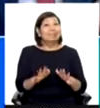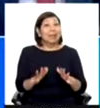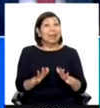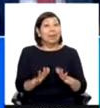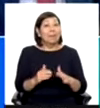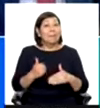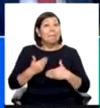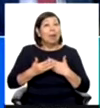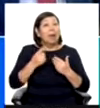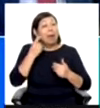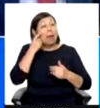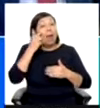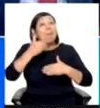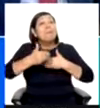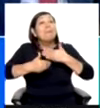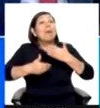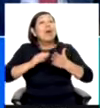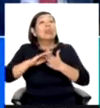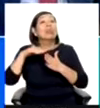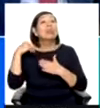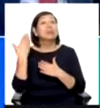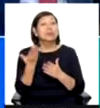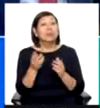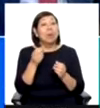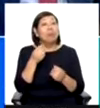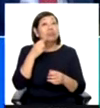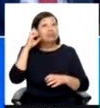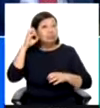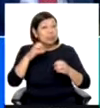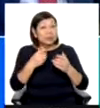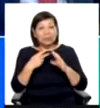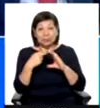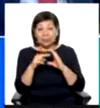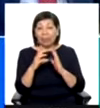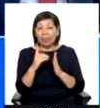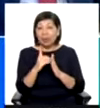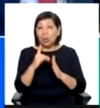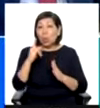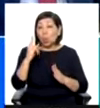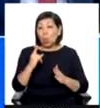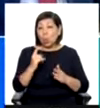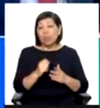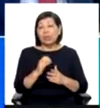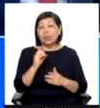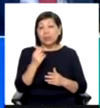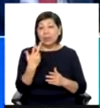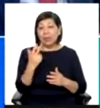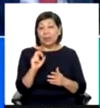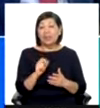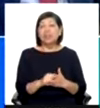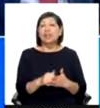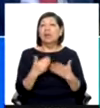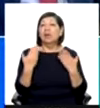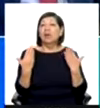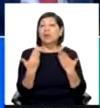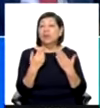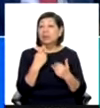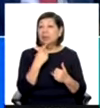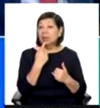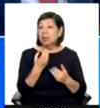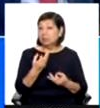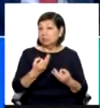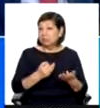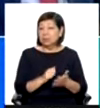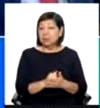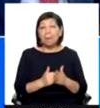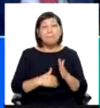está pronosticando, claro, ¿no? Entonces se ha emitido un decreto de urgencia, el 030, en donde se ha establecido un